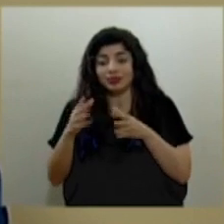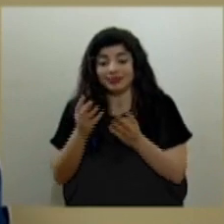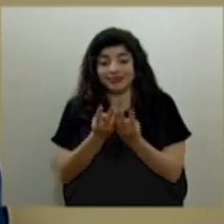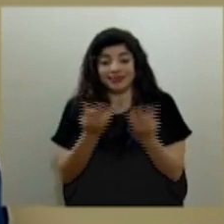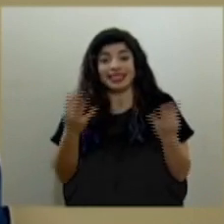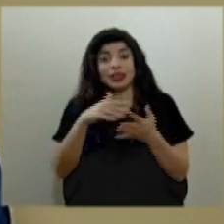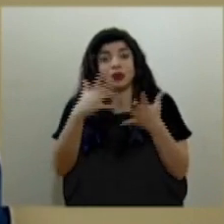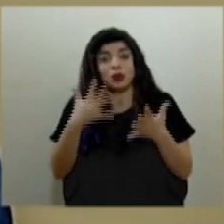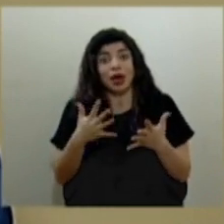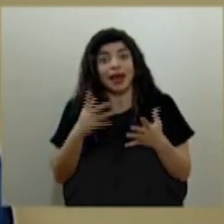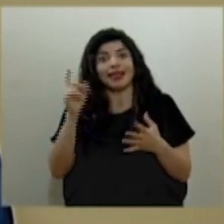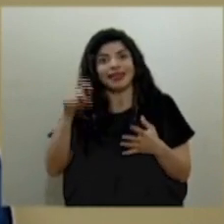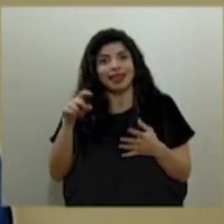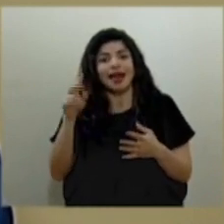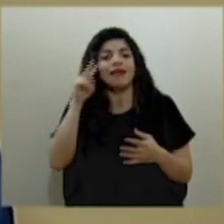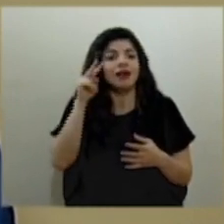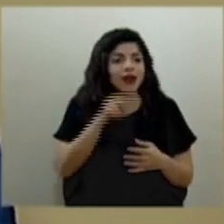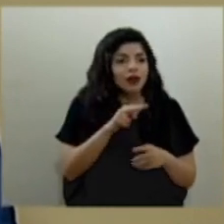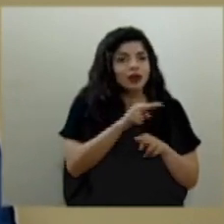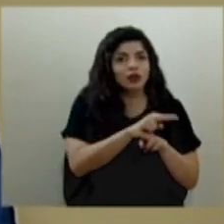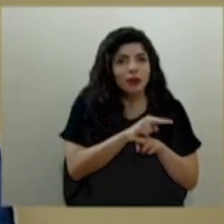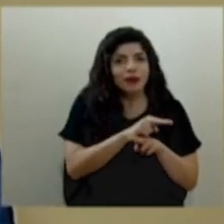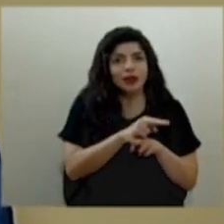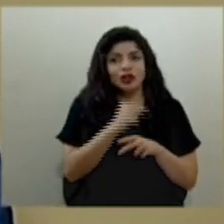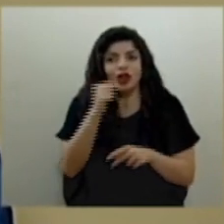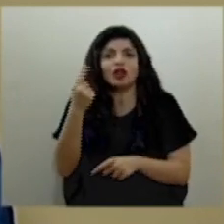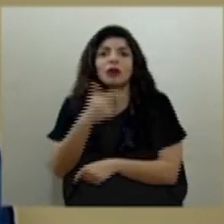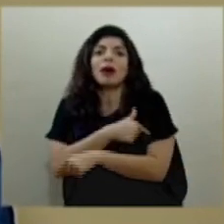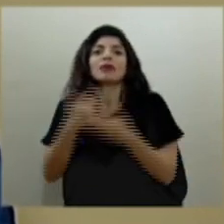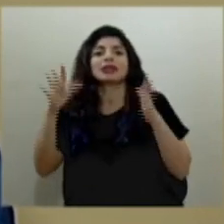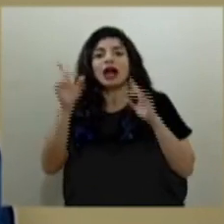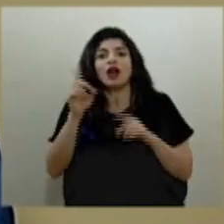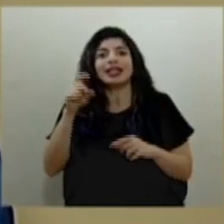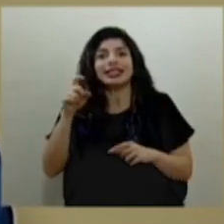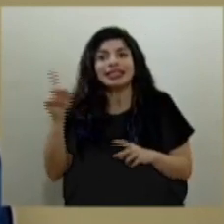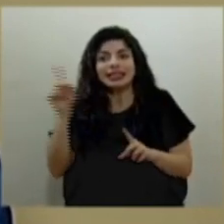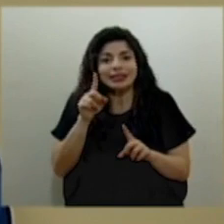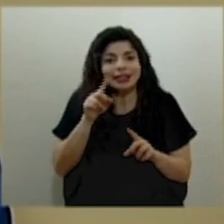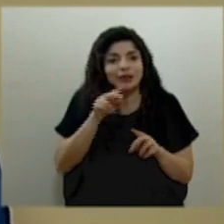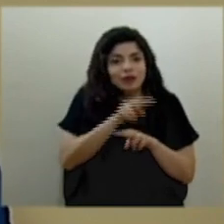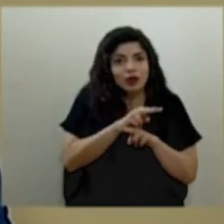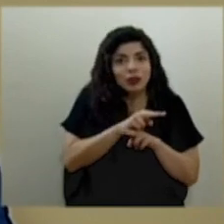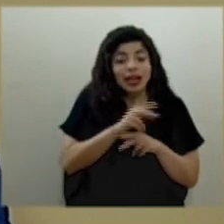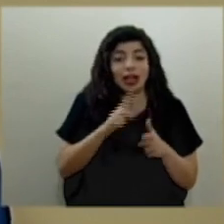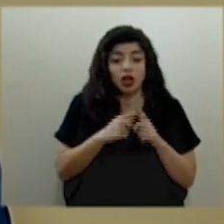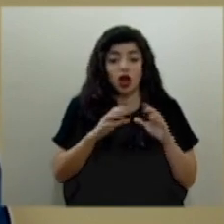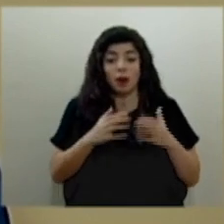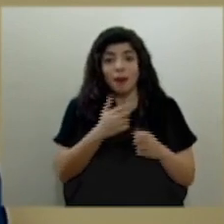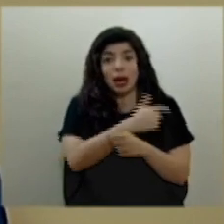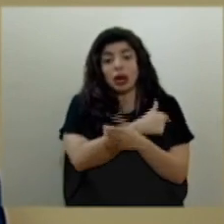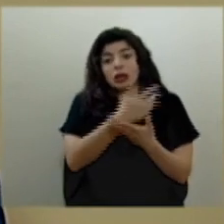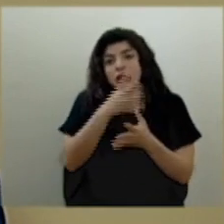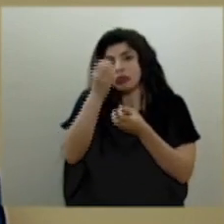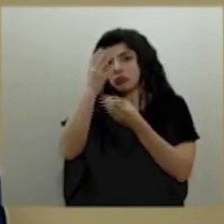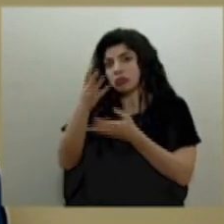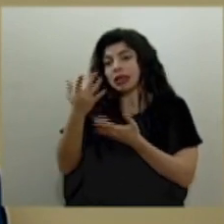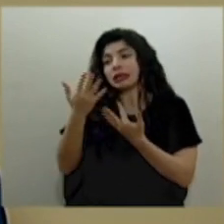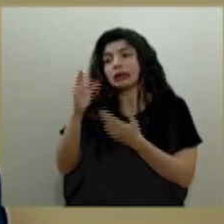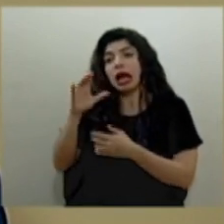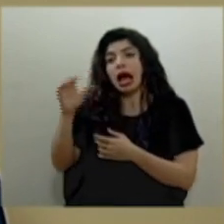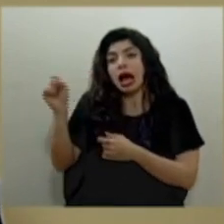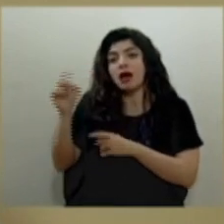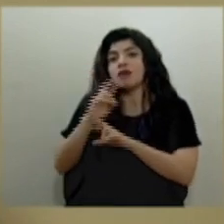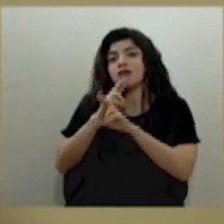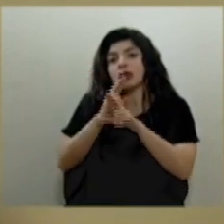internos, no solamente el asunto de la vacunación. Y en fin, nosotros ya externamos nuestro criterio como Comisión de Vacunas y esperamos que la Caja lo responda para que nosotros